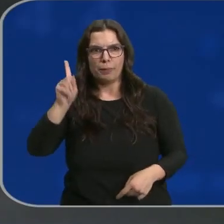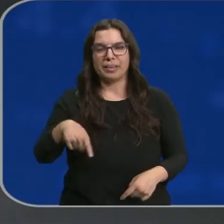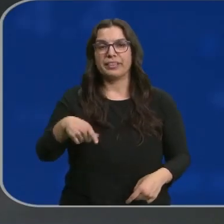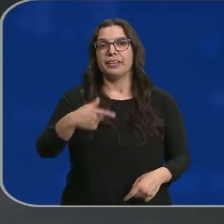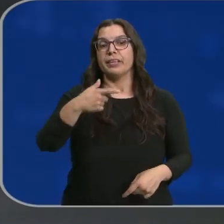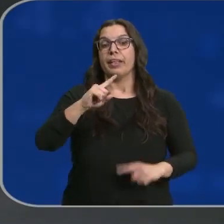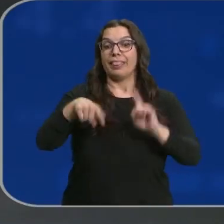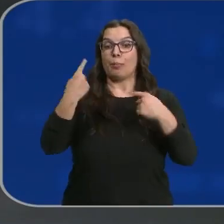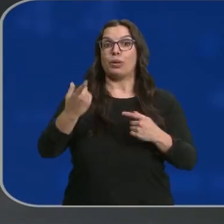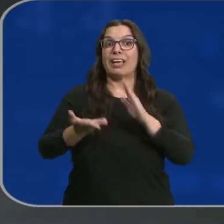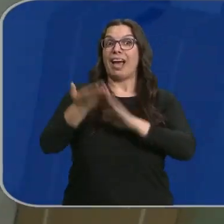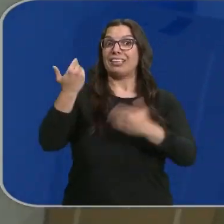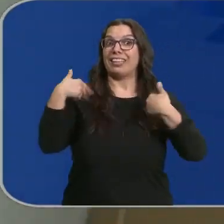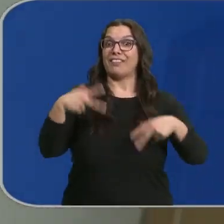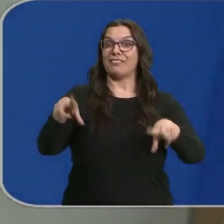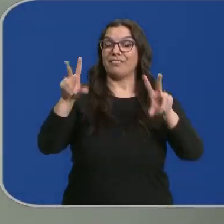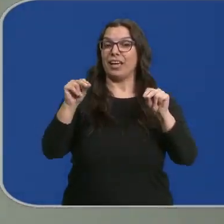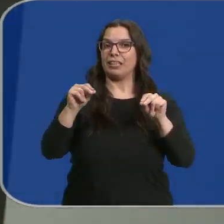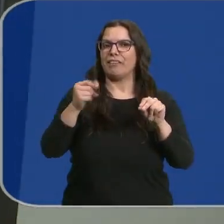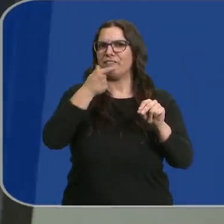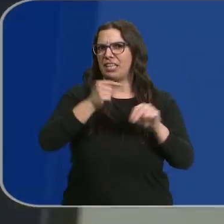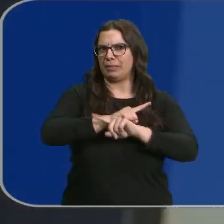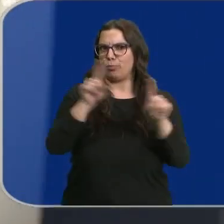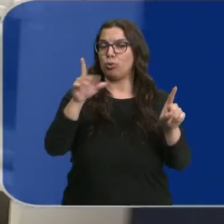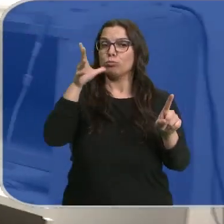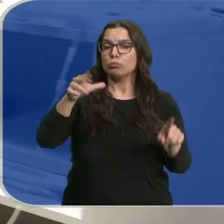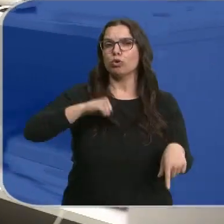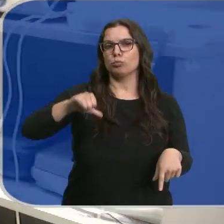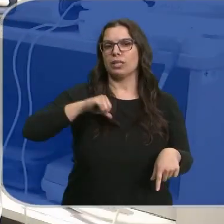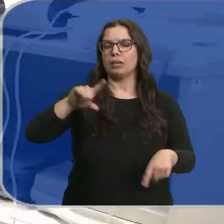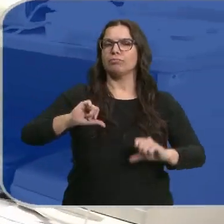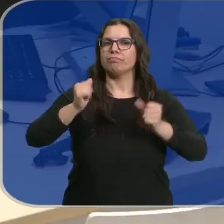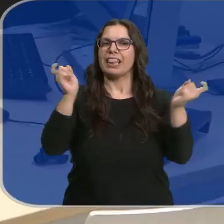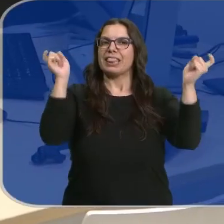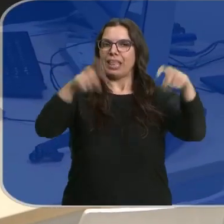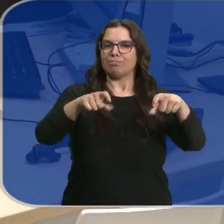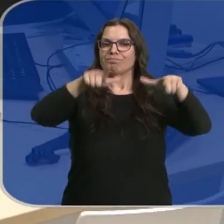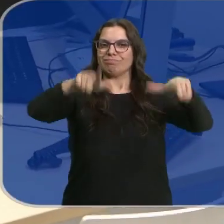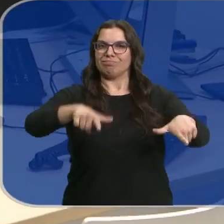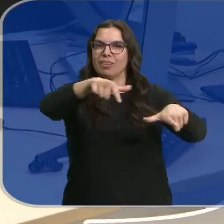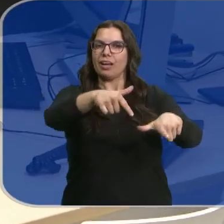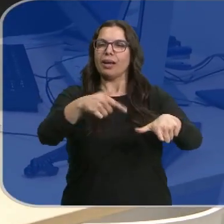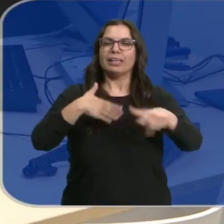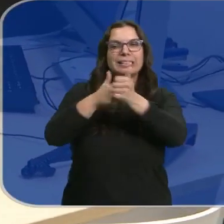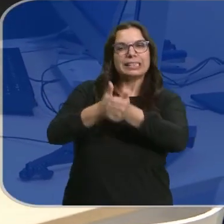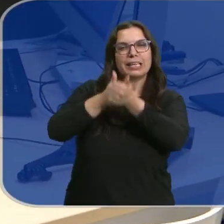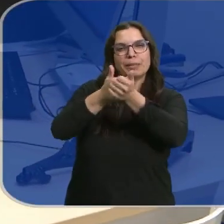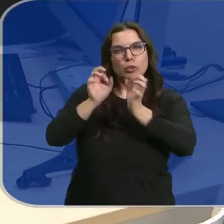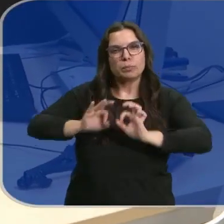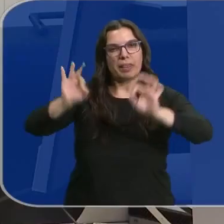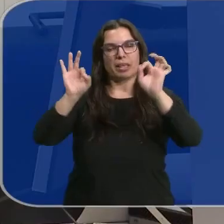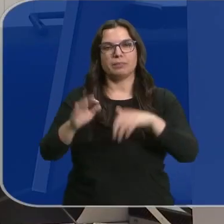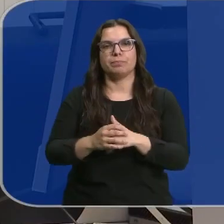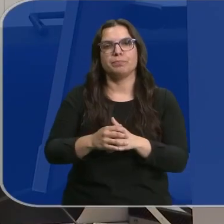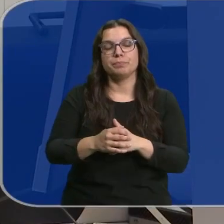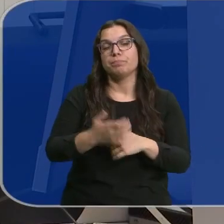fácil el camino una vez son dados de alta. Por eso el Hospital Río Carrión ha puesto en marcha una consulta donde poder hacerles un seguimiento especial.